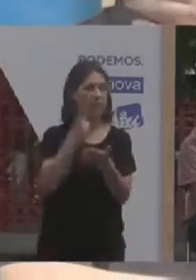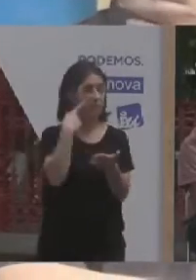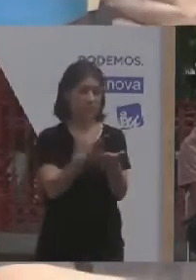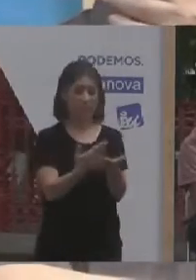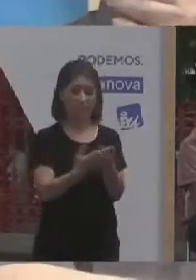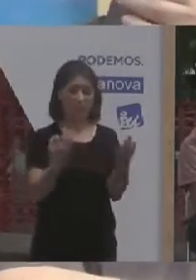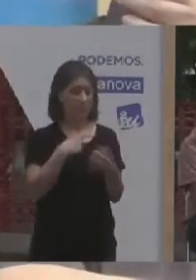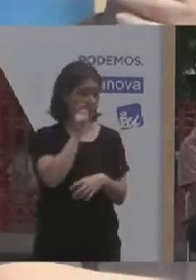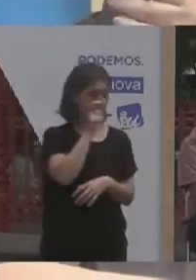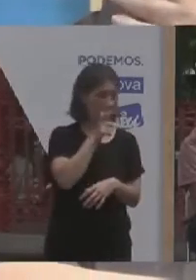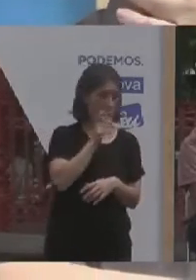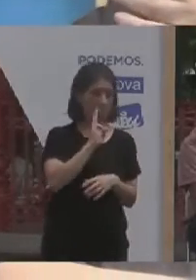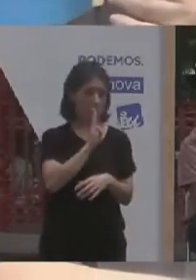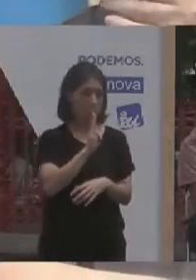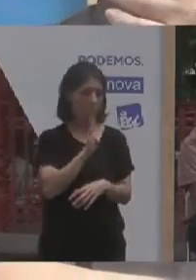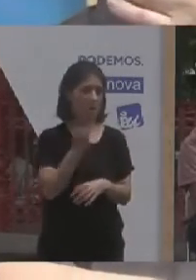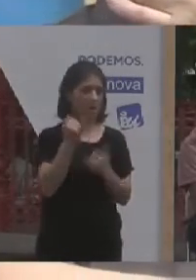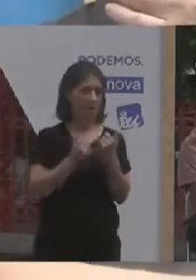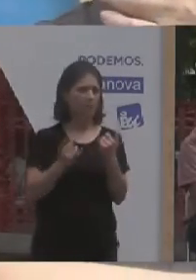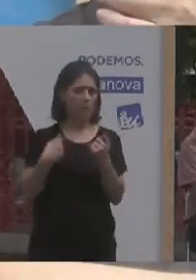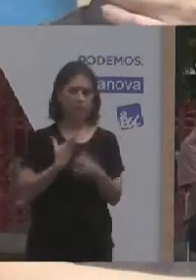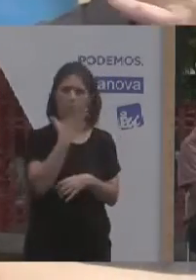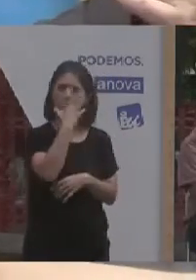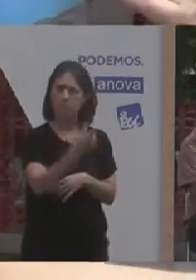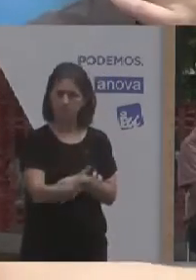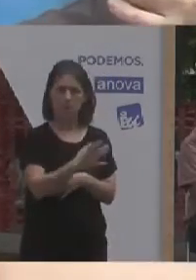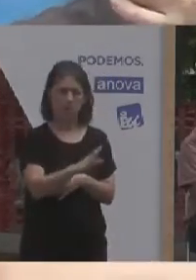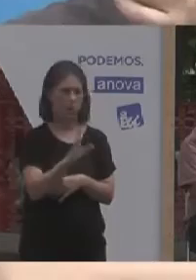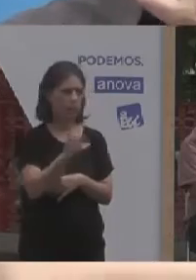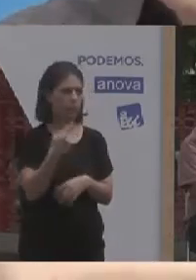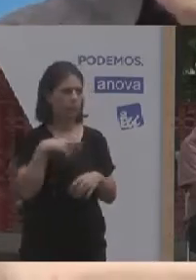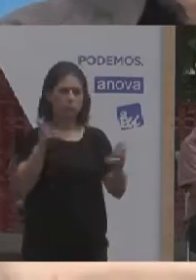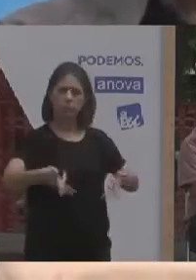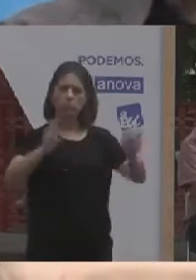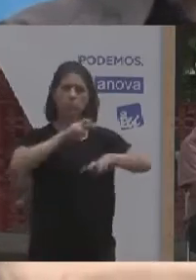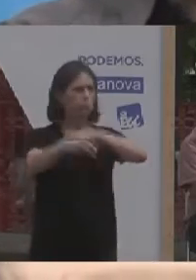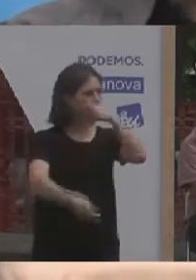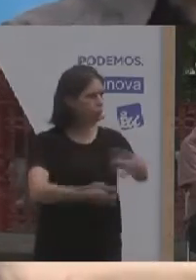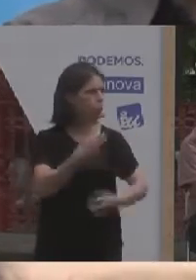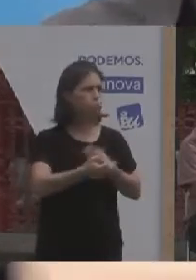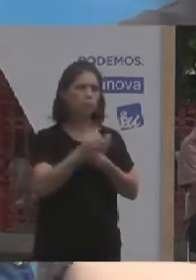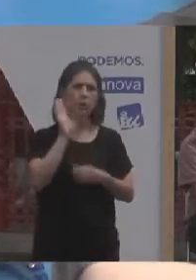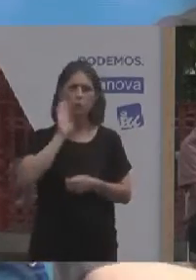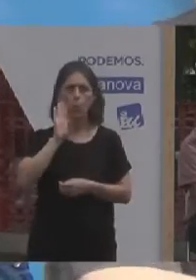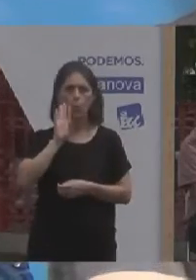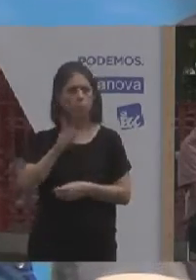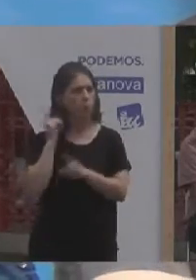que o señor Feijóo e o Partido Popular vai moi en serio na rexeneración democrática e na loita contra a